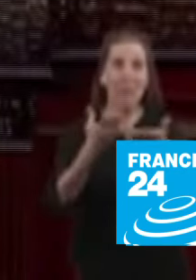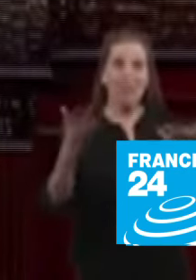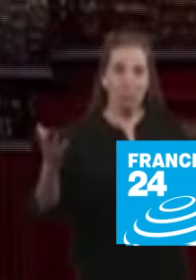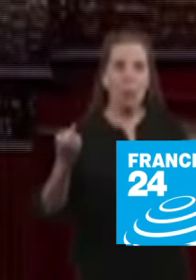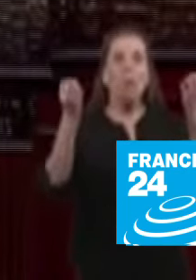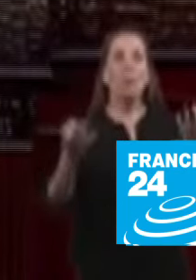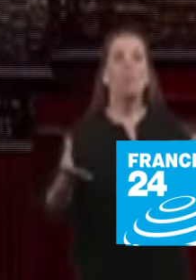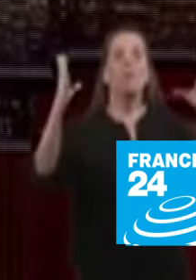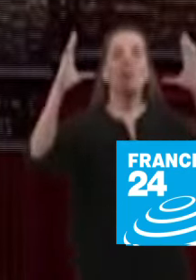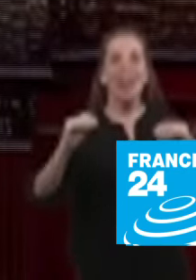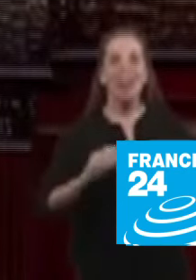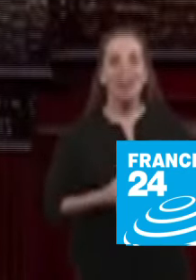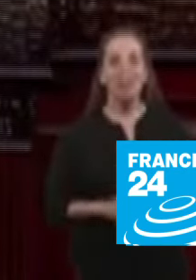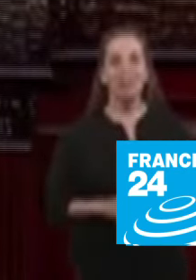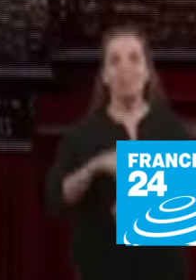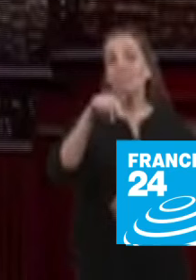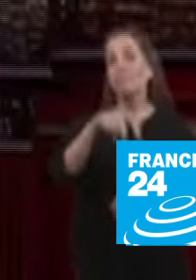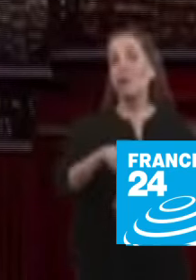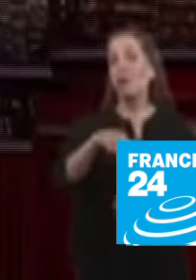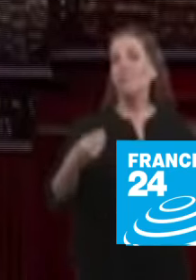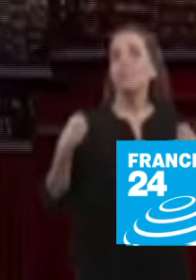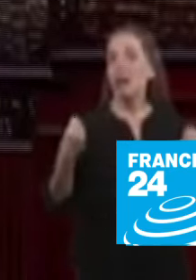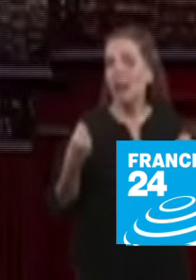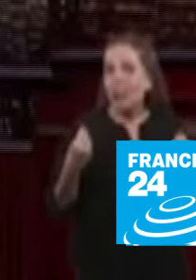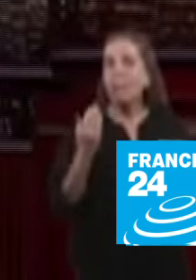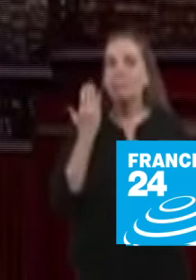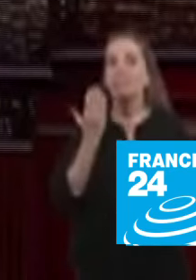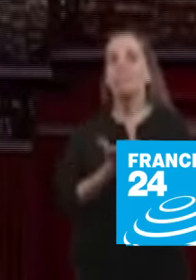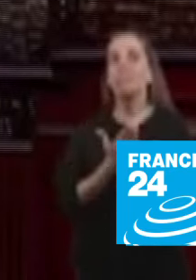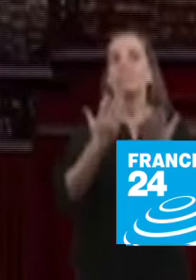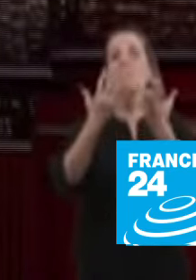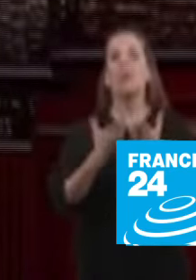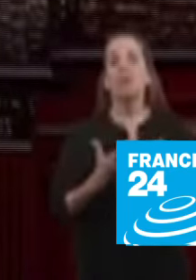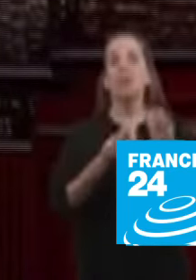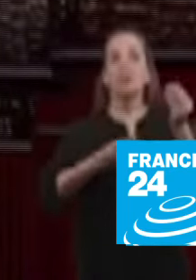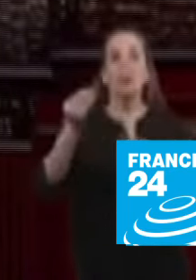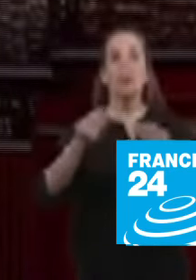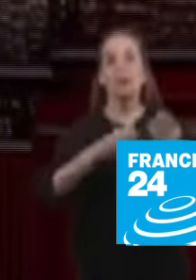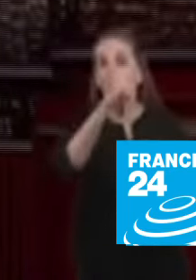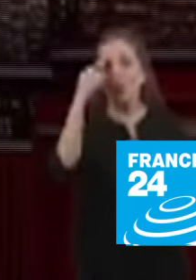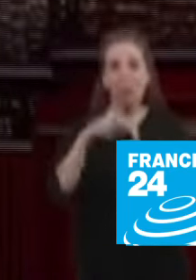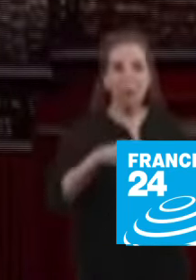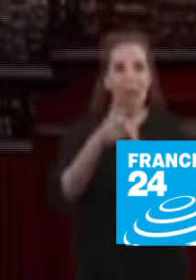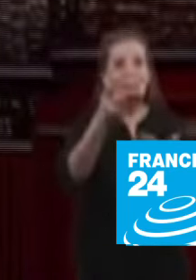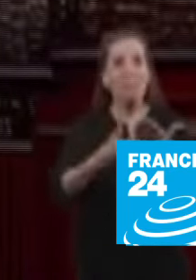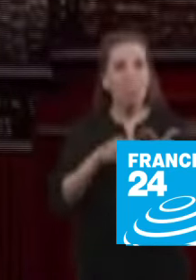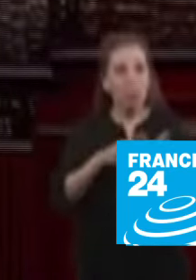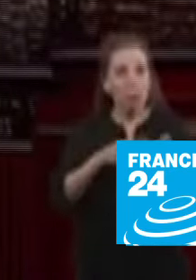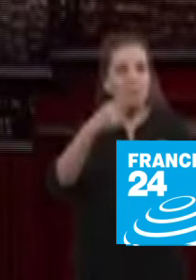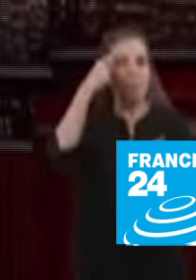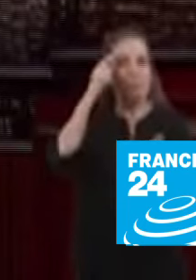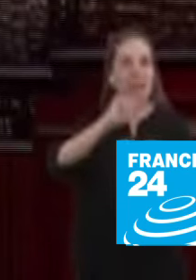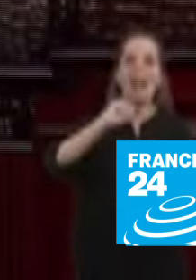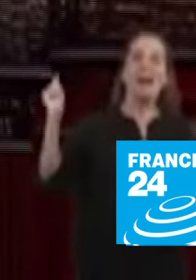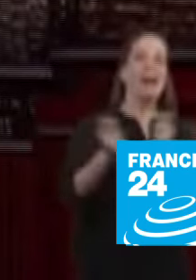también se espera que vete también un ajuste que hubo para las universidades nacionales que dispuso el poder legislativo dijo